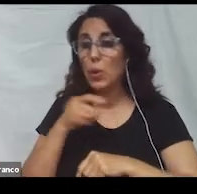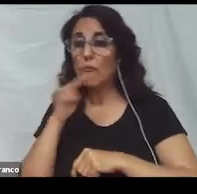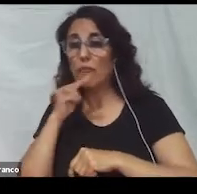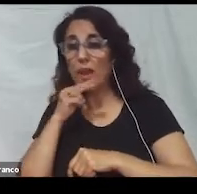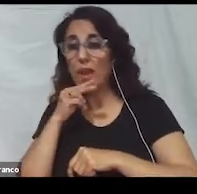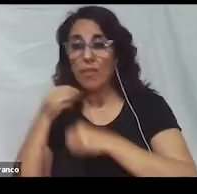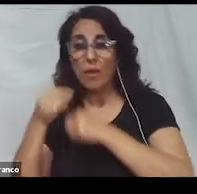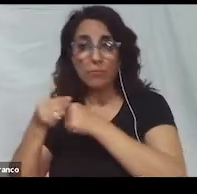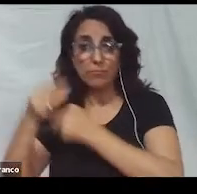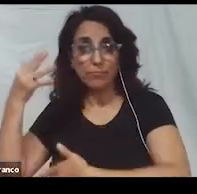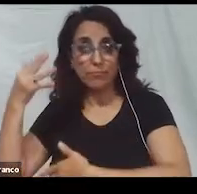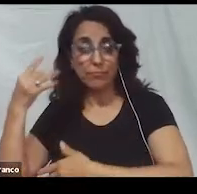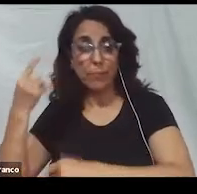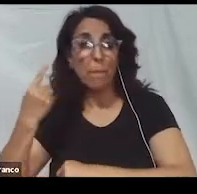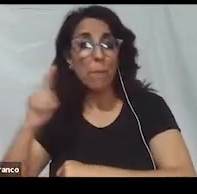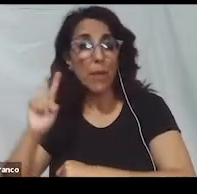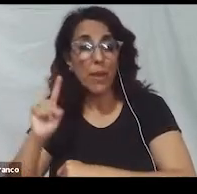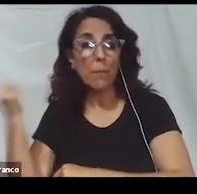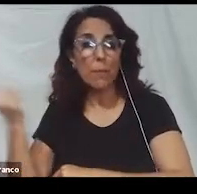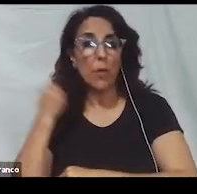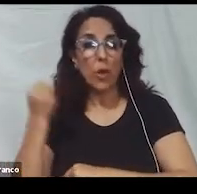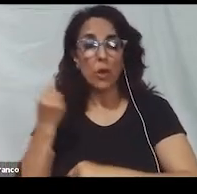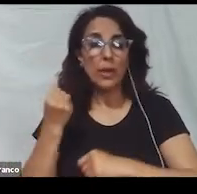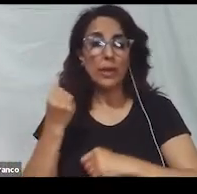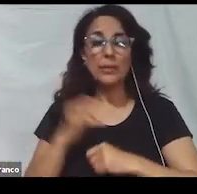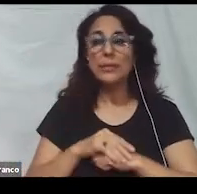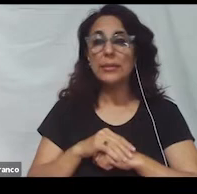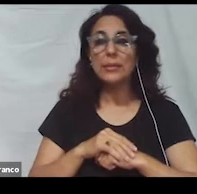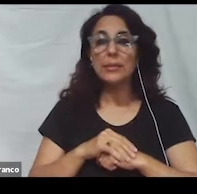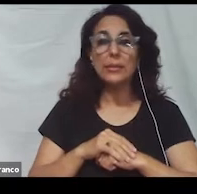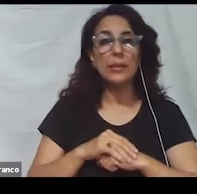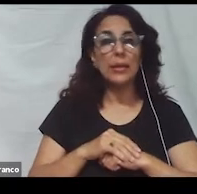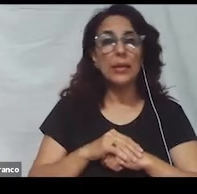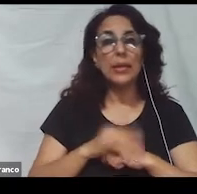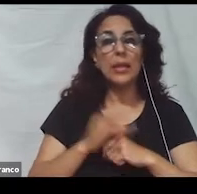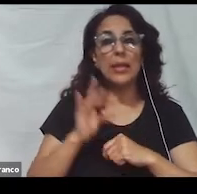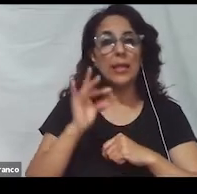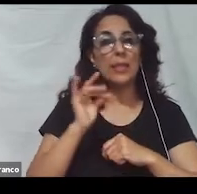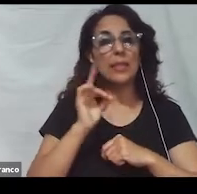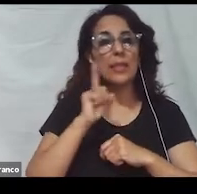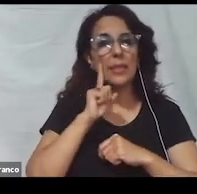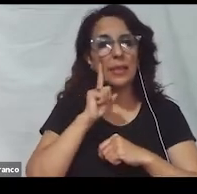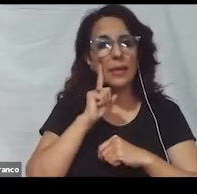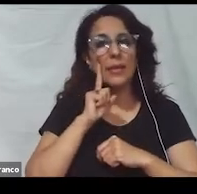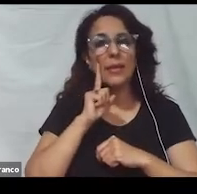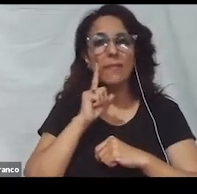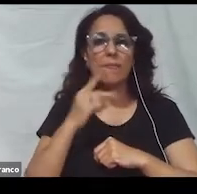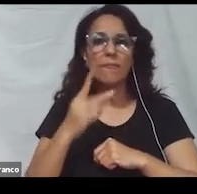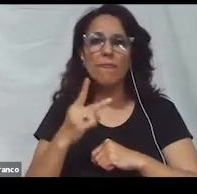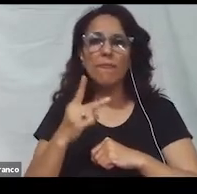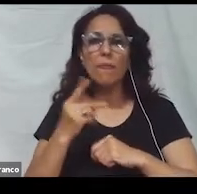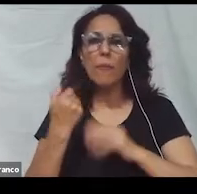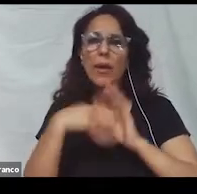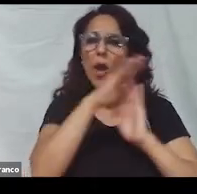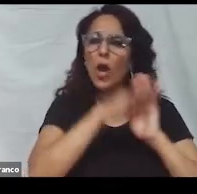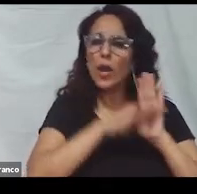verde. Pero es súper importante que no usen etiquetas div para armar las listas,